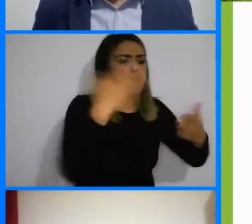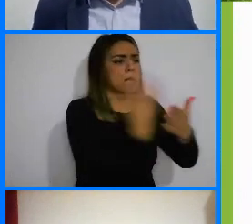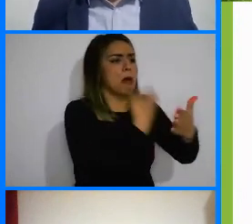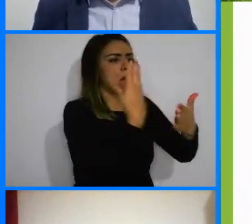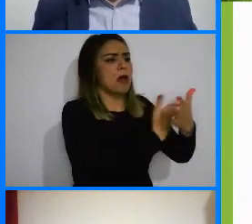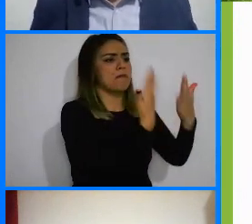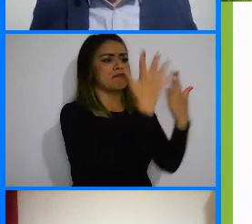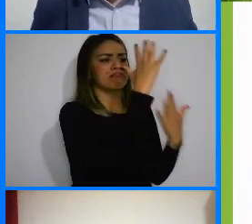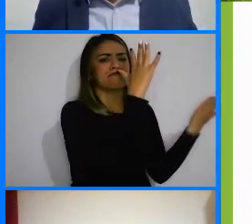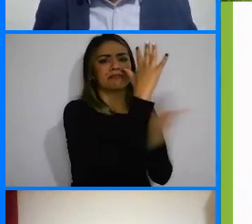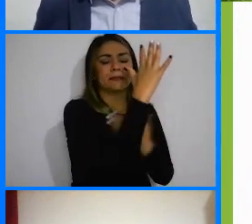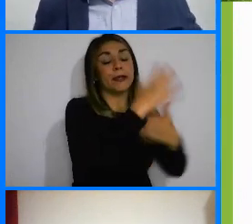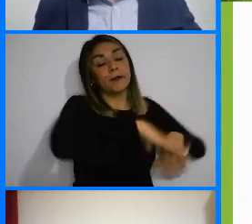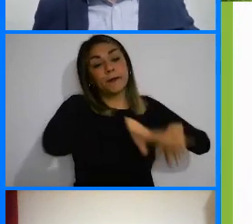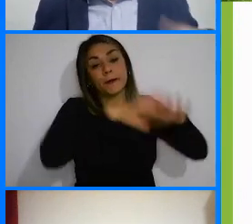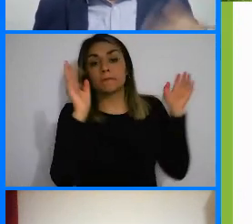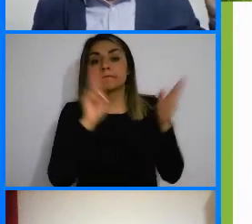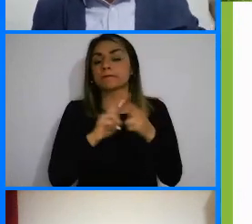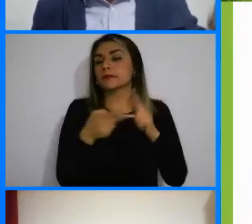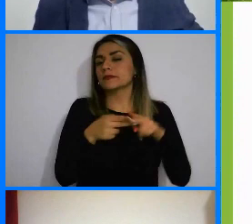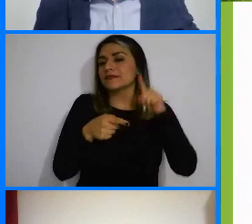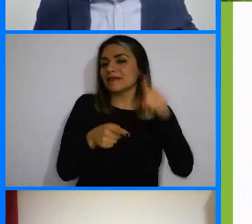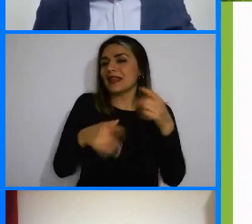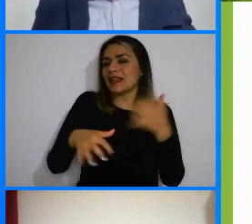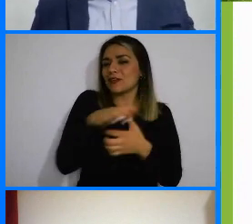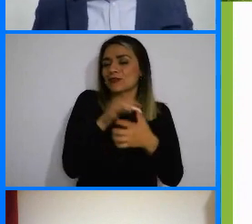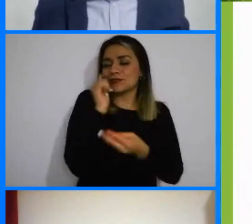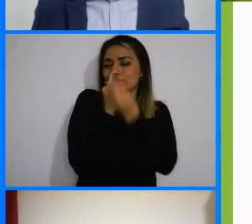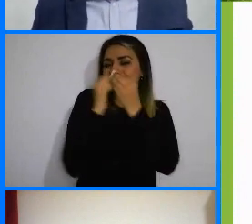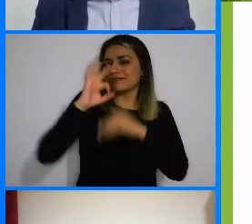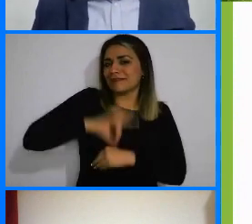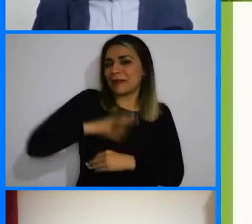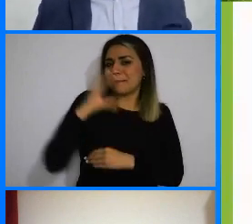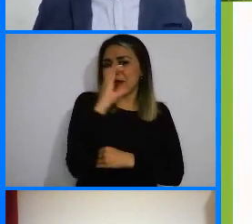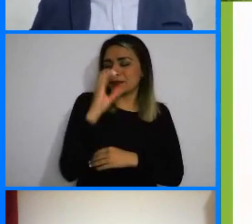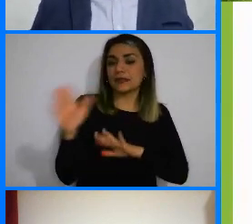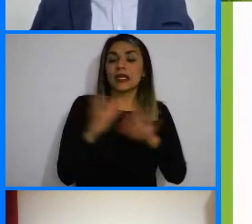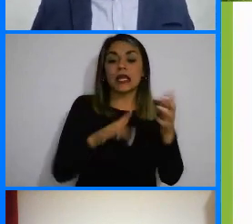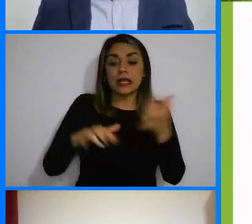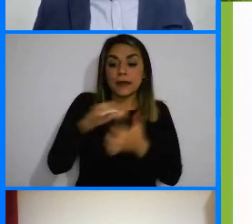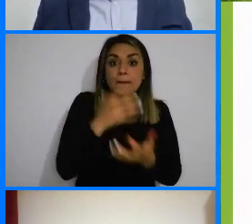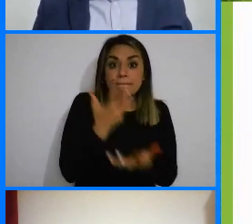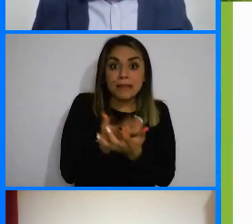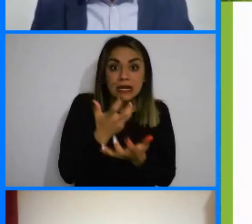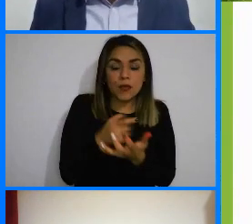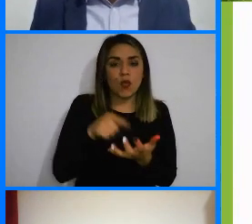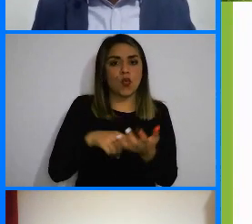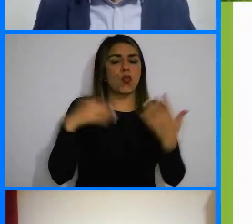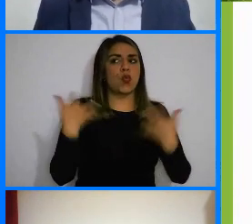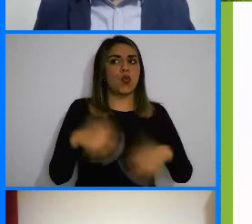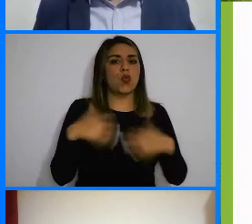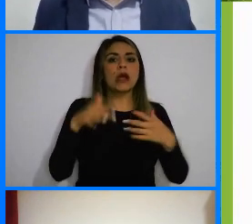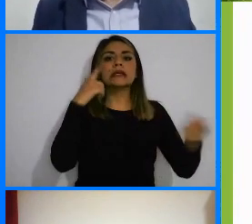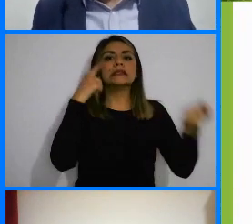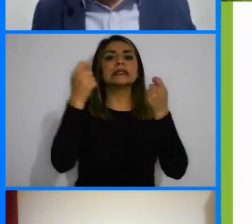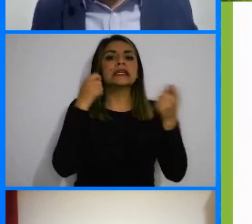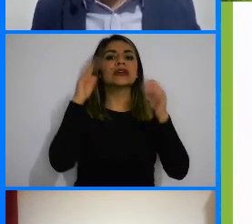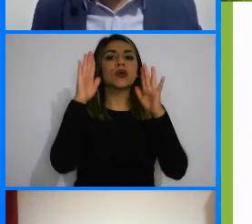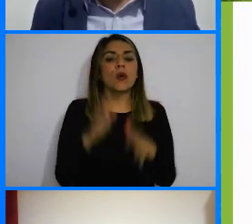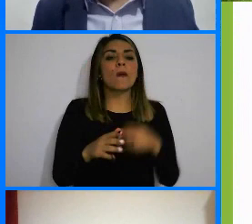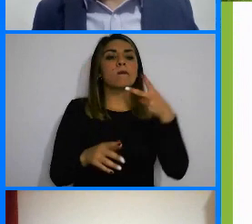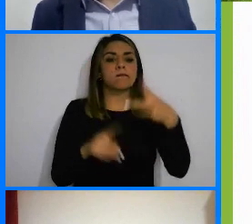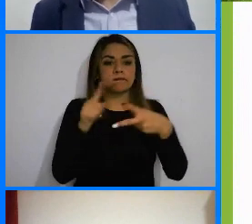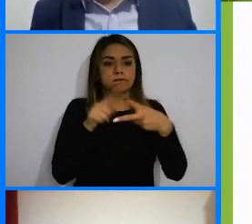mineros. Pero bueno, eso hace parte de la economía del país. Pero el ecosistema del páramo es fundamental, son ecosistemas estratégicos. Aquí tenemos 2